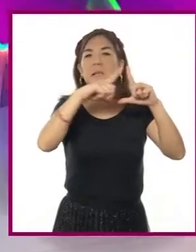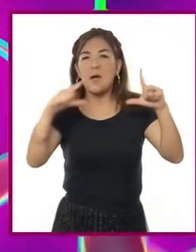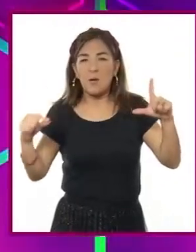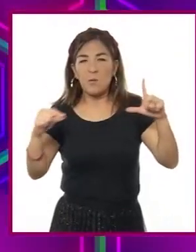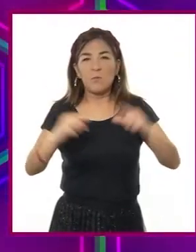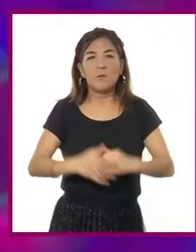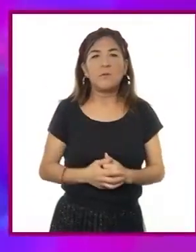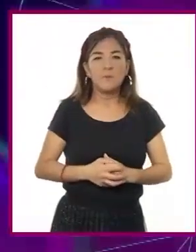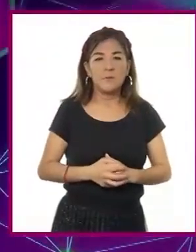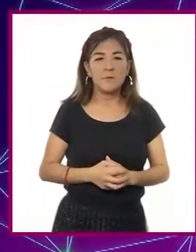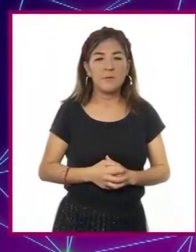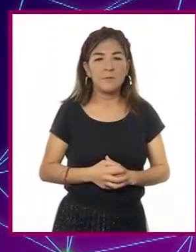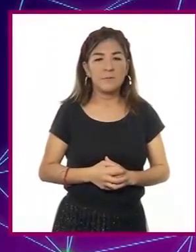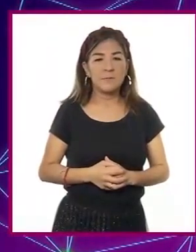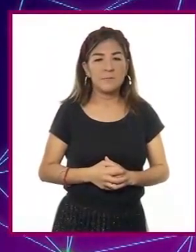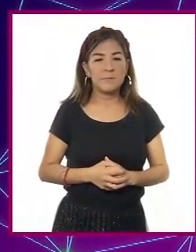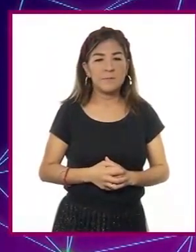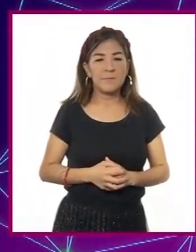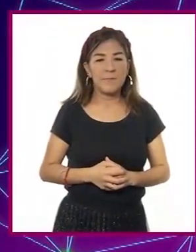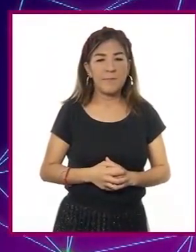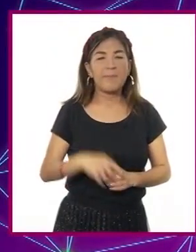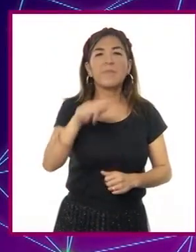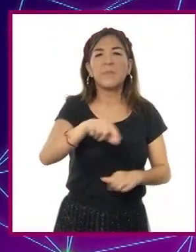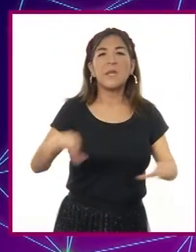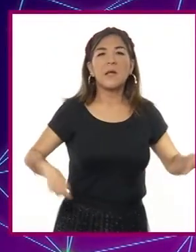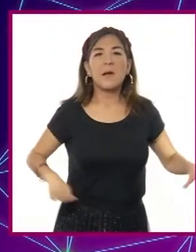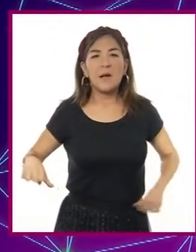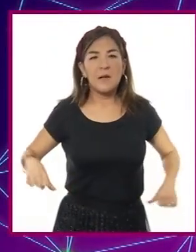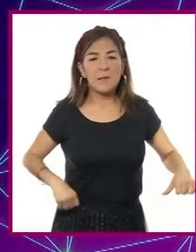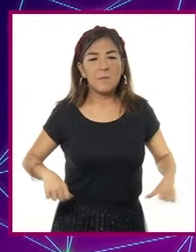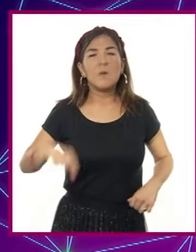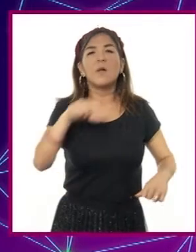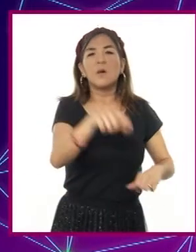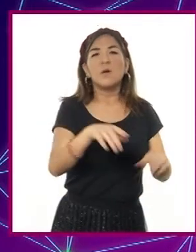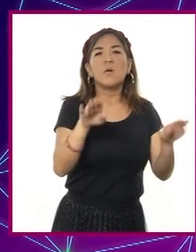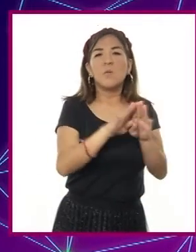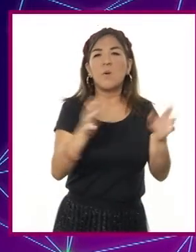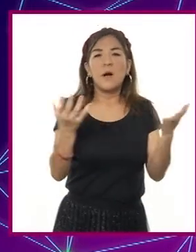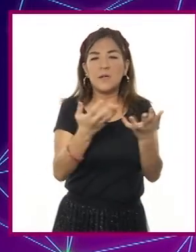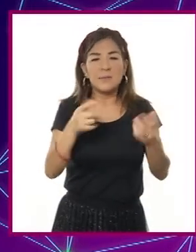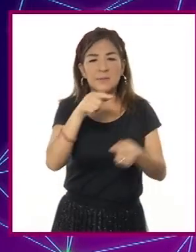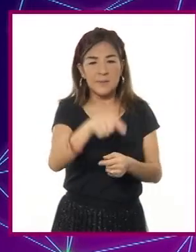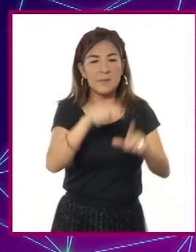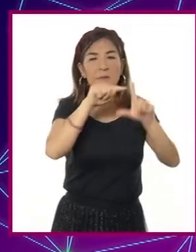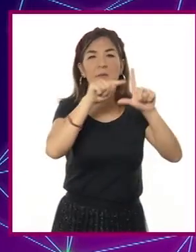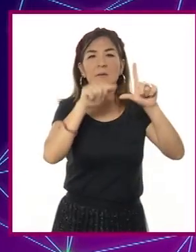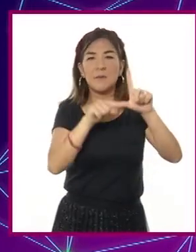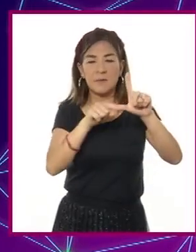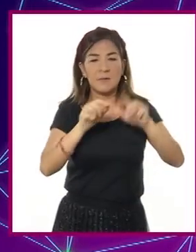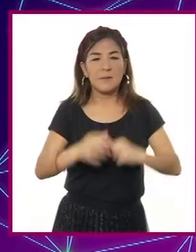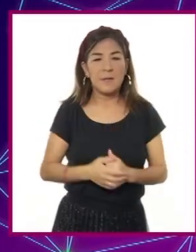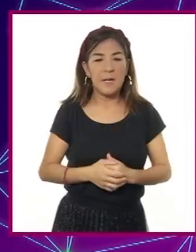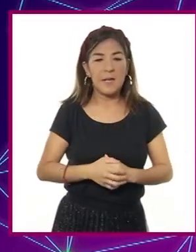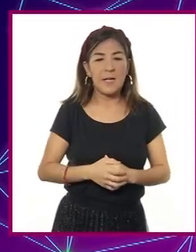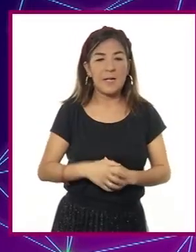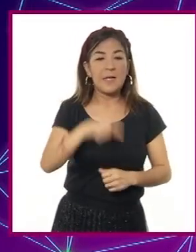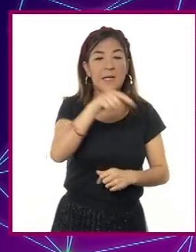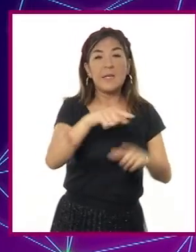externos. El ejercicio se construye de la siguiente manera. En el